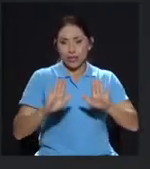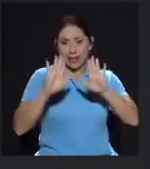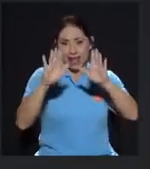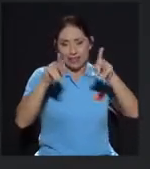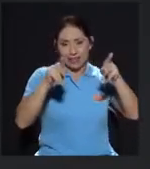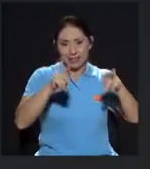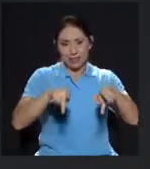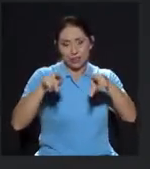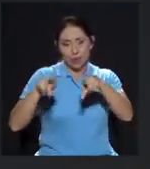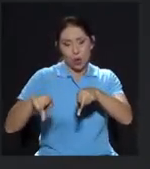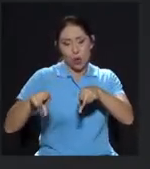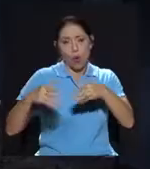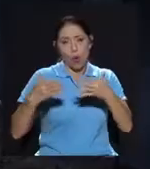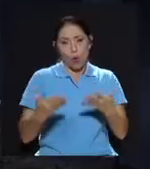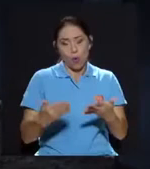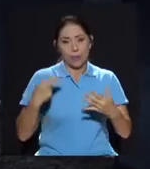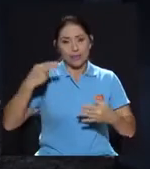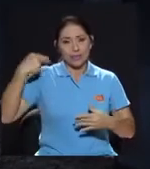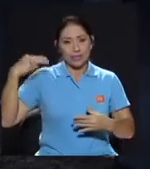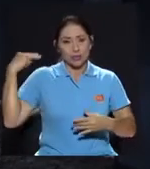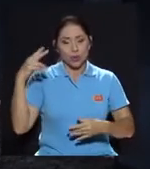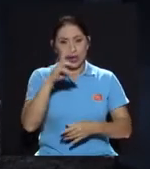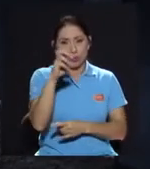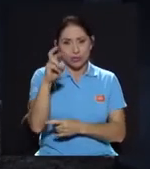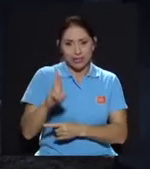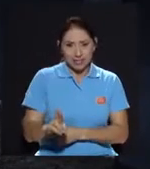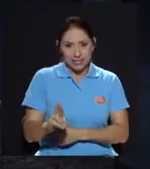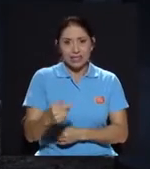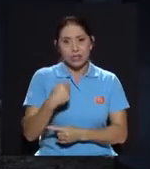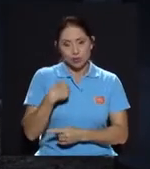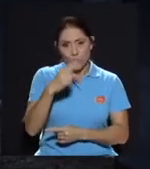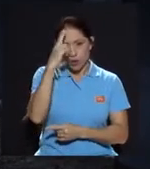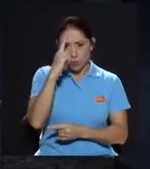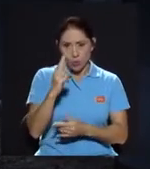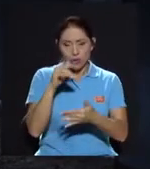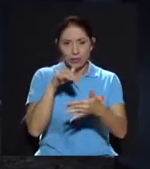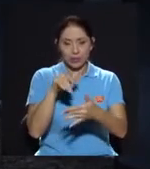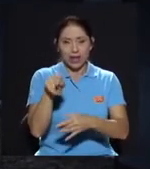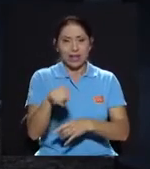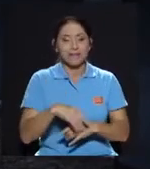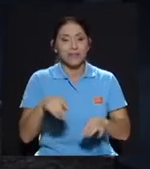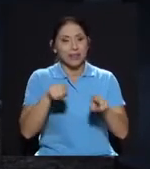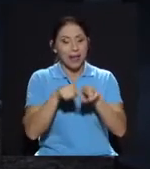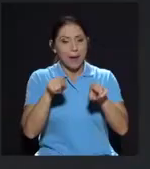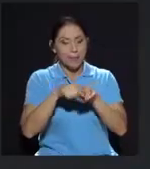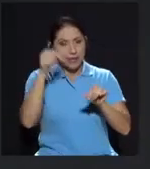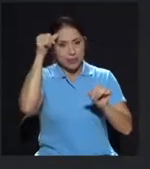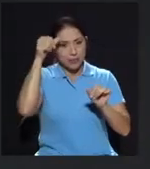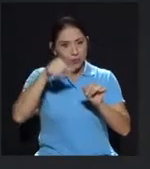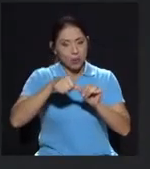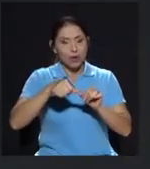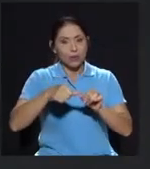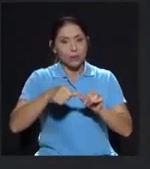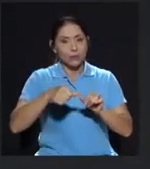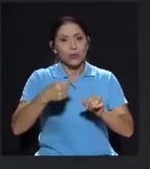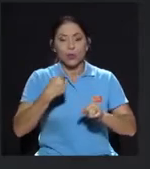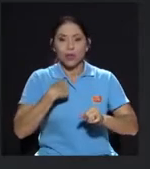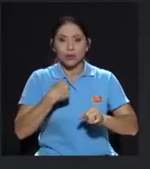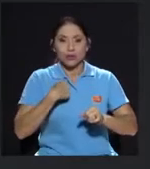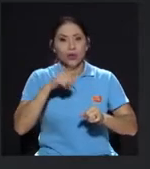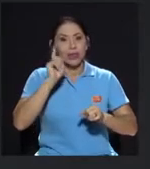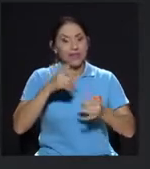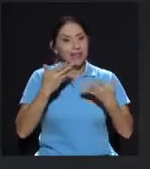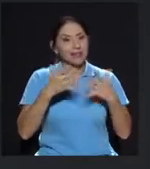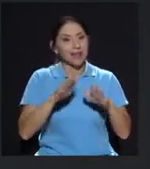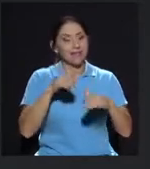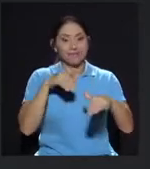la historia costarricense y bueno yo tuve el honor de estar ahí y recuerdo también cuando tenía que pasar ya sea la